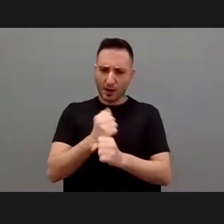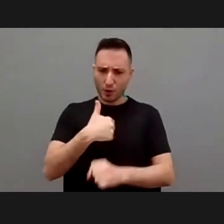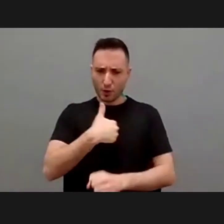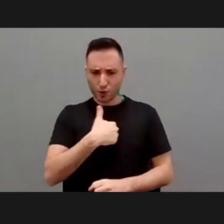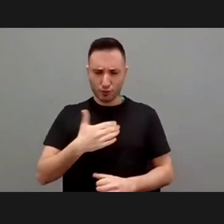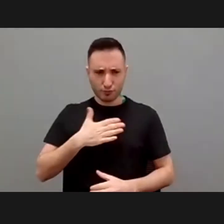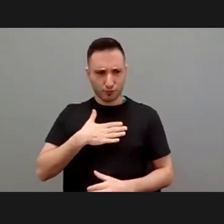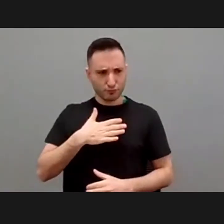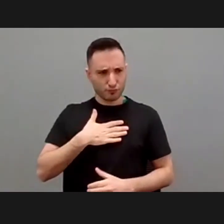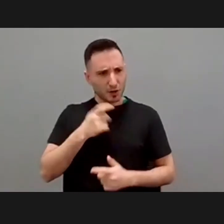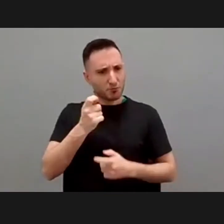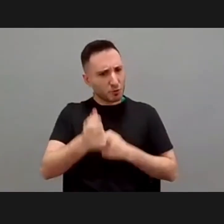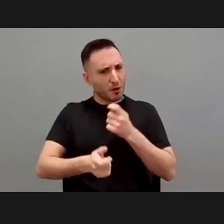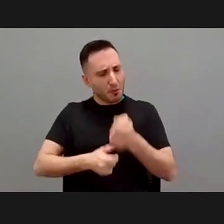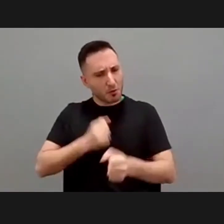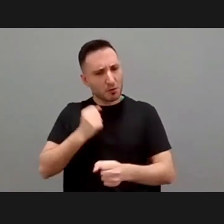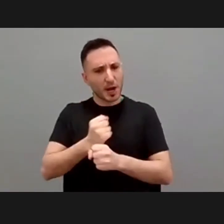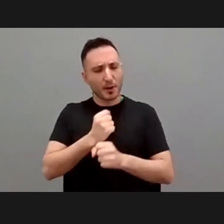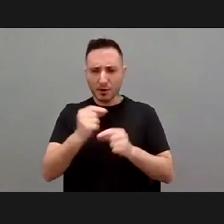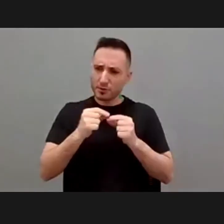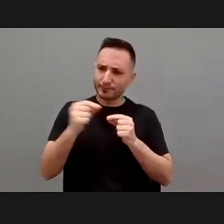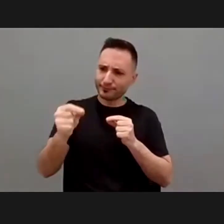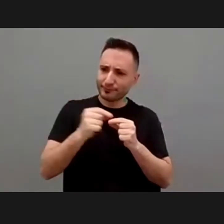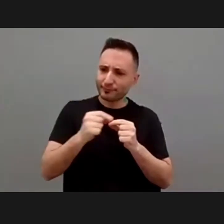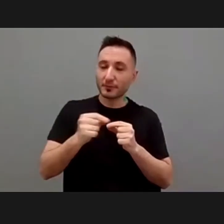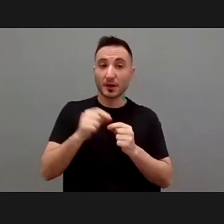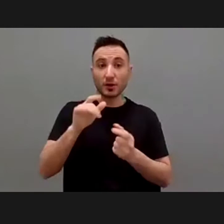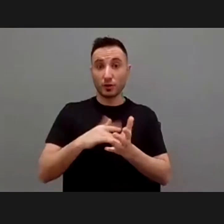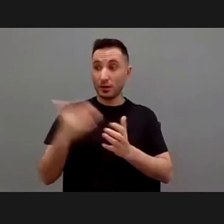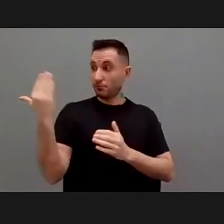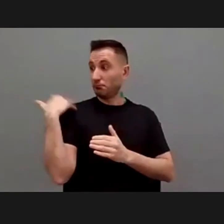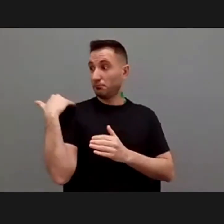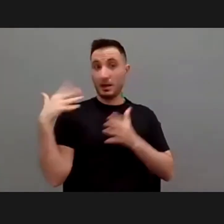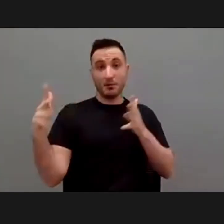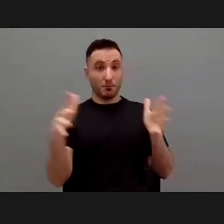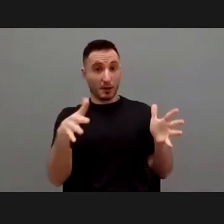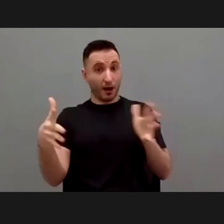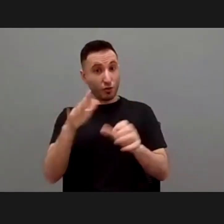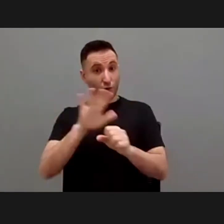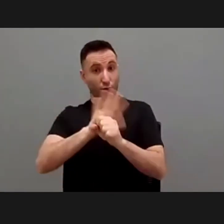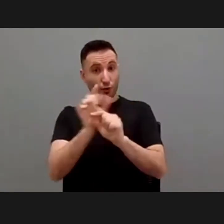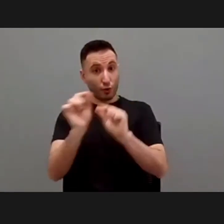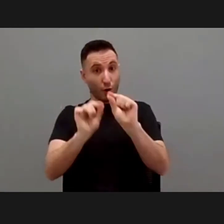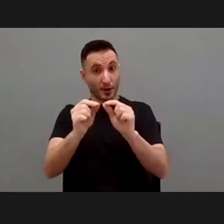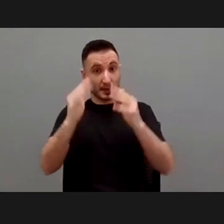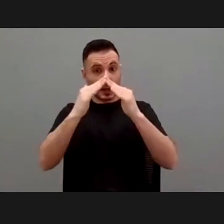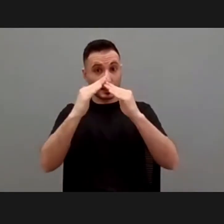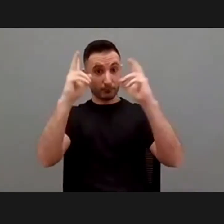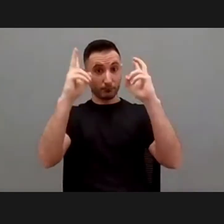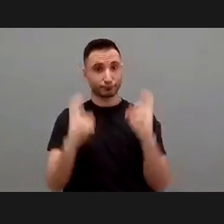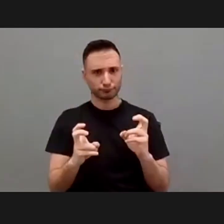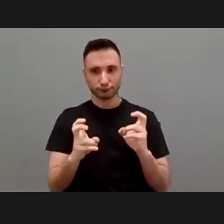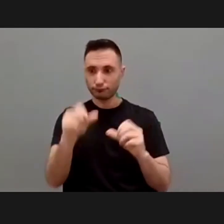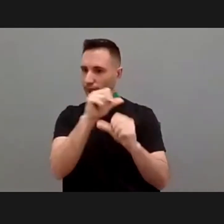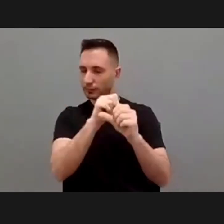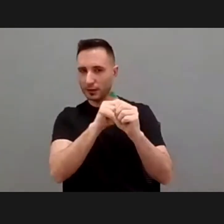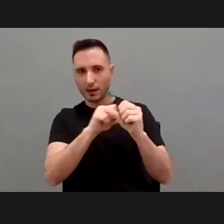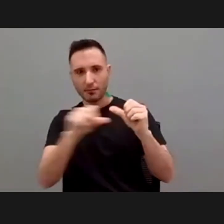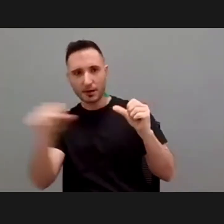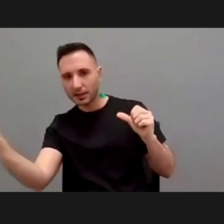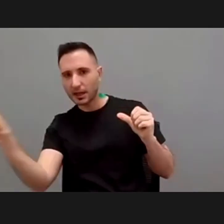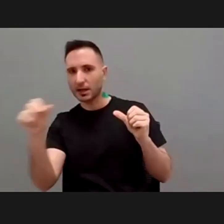trabajo, pues con el confinamiento, desde luego que ha tenido un impacto